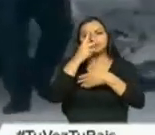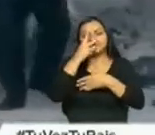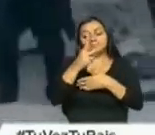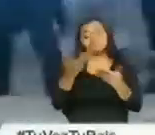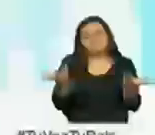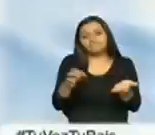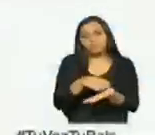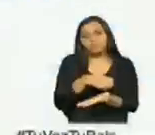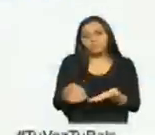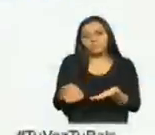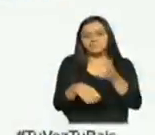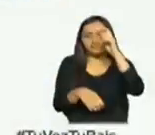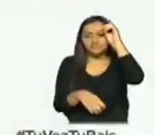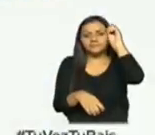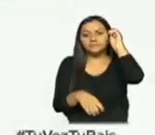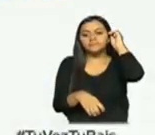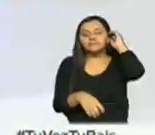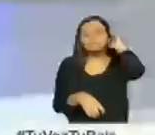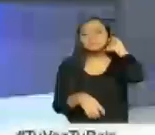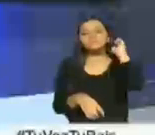escepticismo.